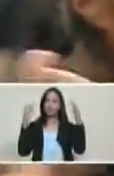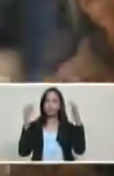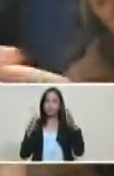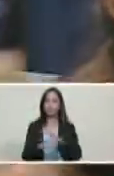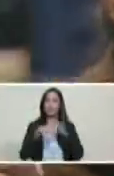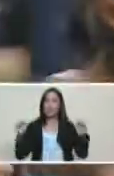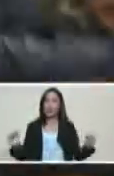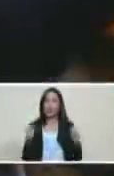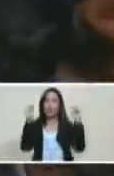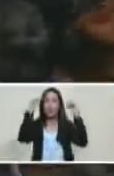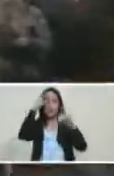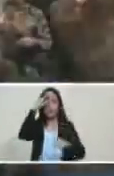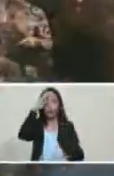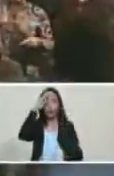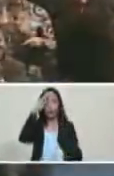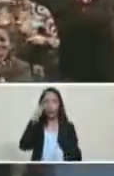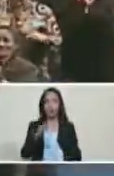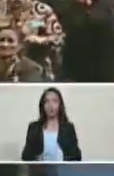¡Viva Cuba!